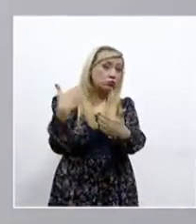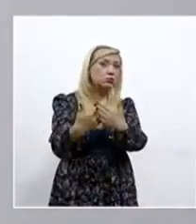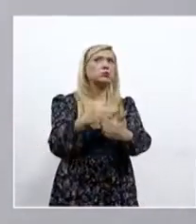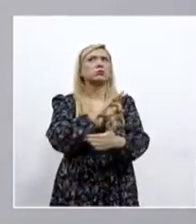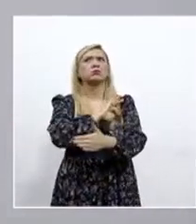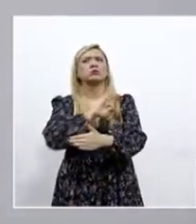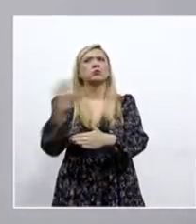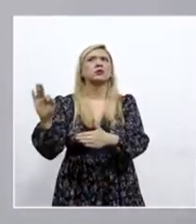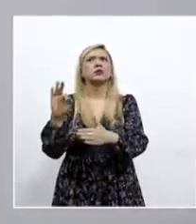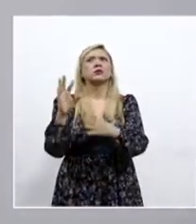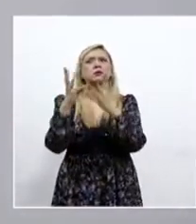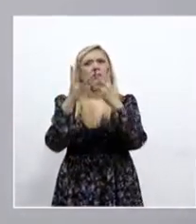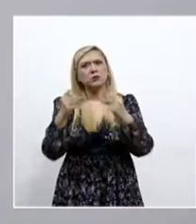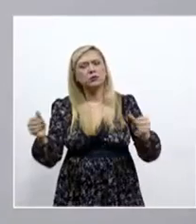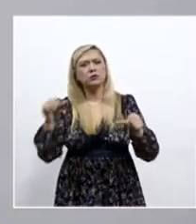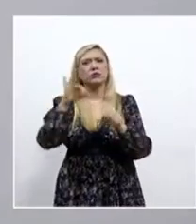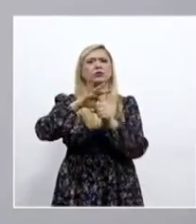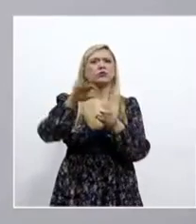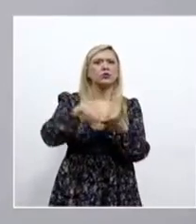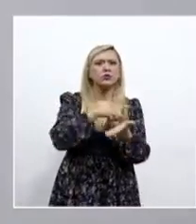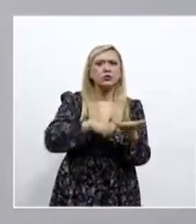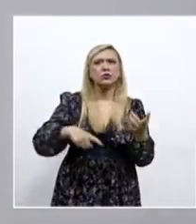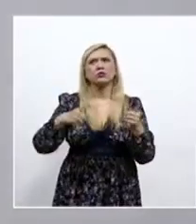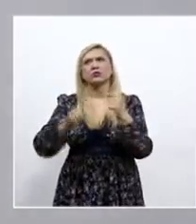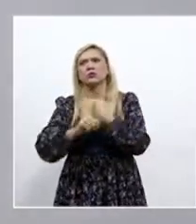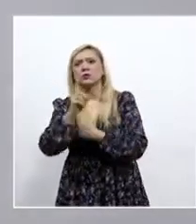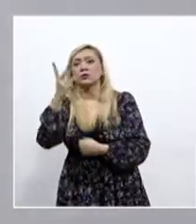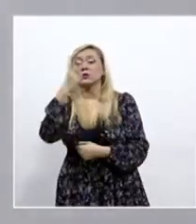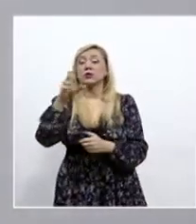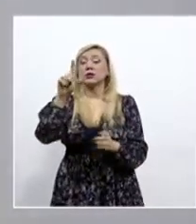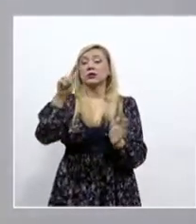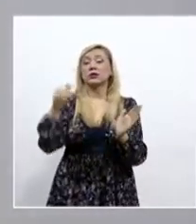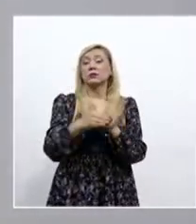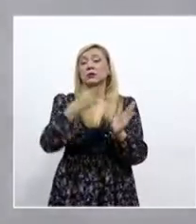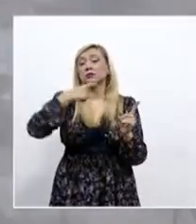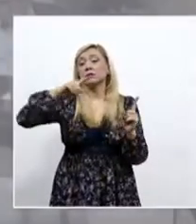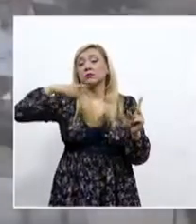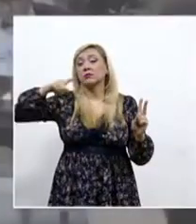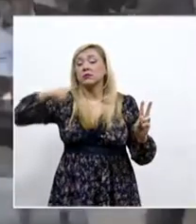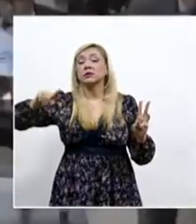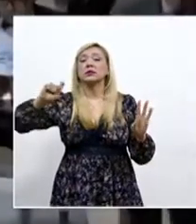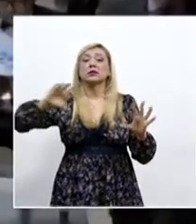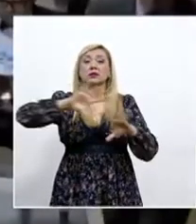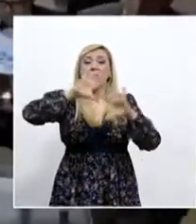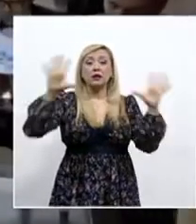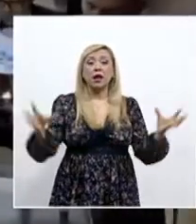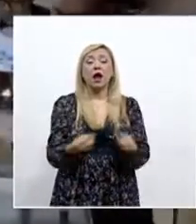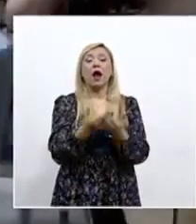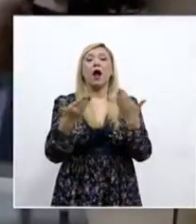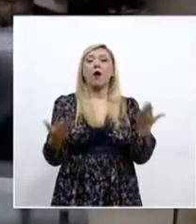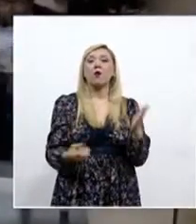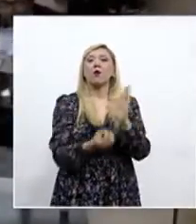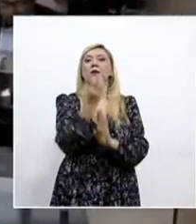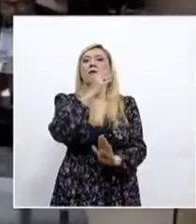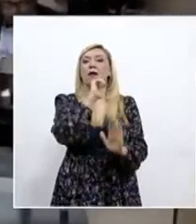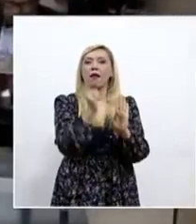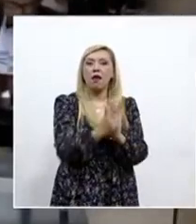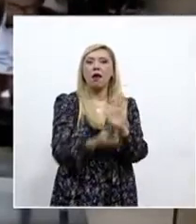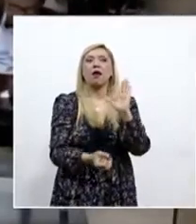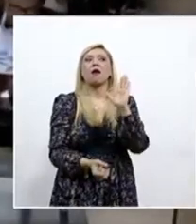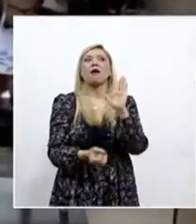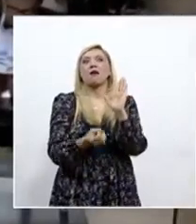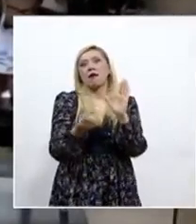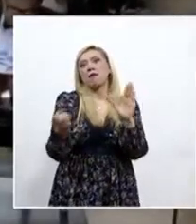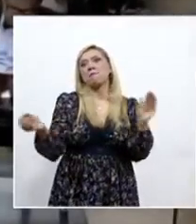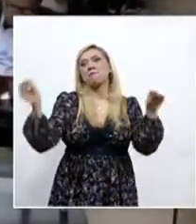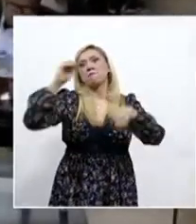horas. Y de cara al inicio formal del proceso electoral el próximo 7 de septiembre, el Tribunal Electoral del Poder Judicial de la Federación se encuentra